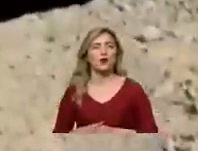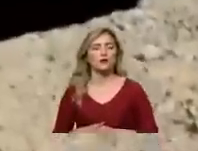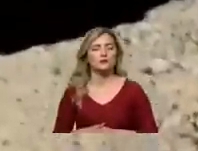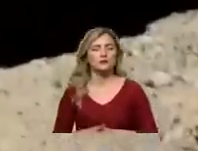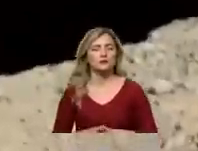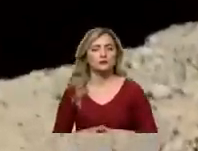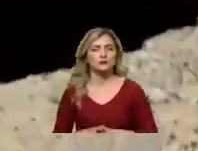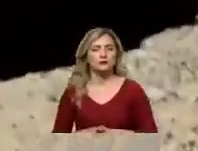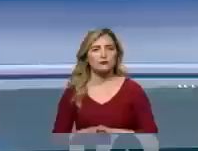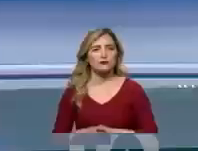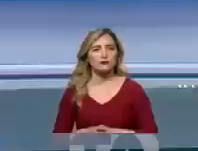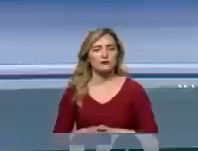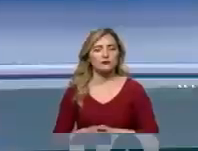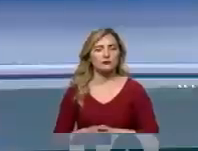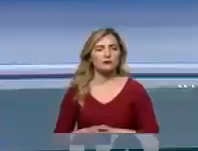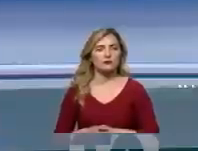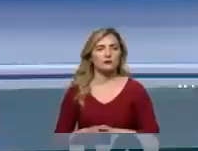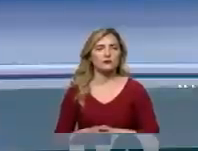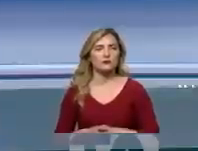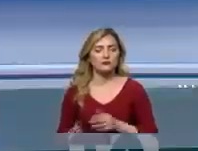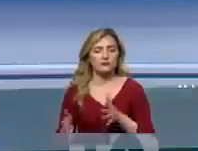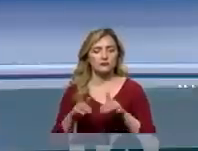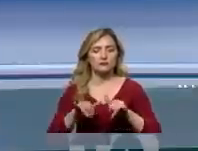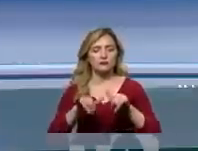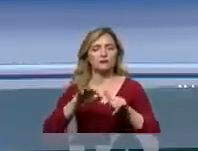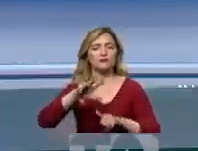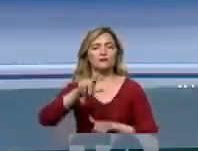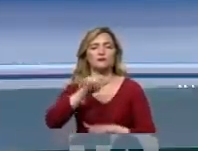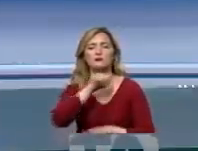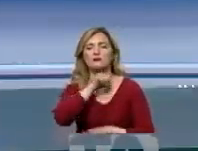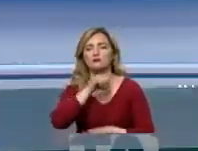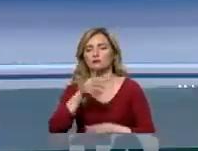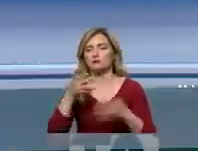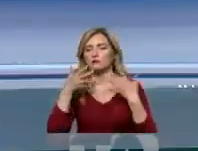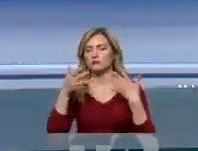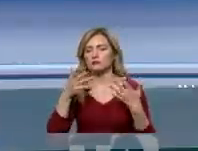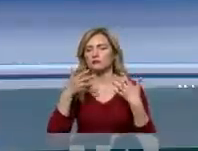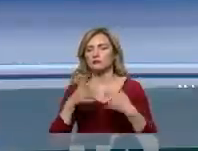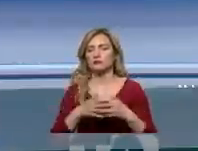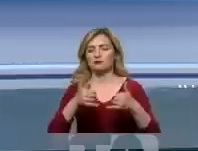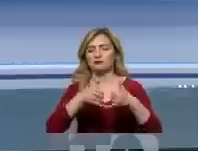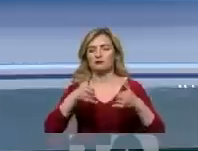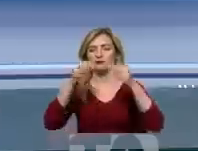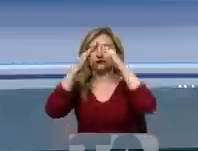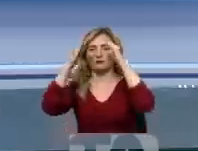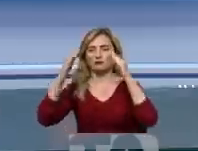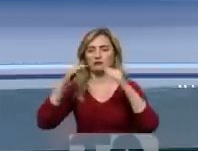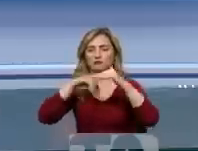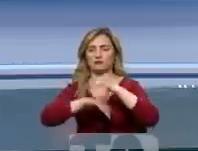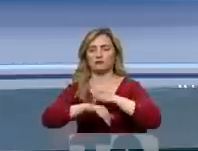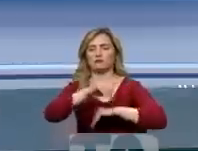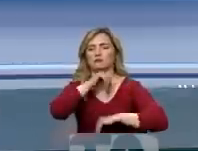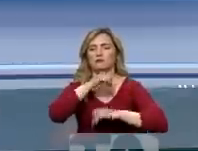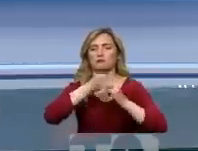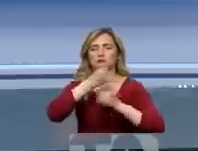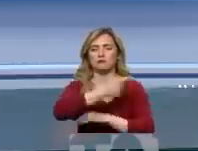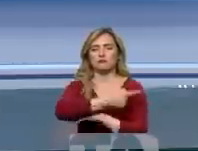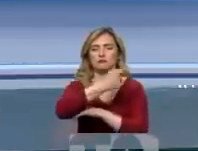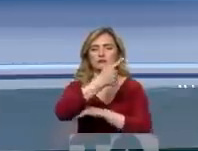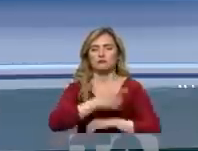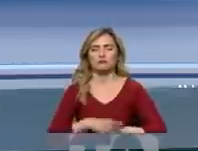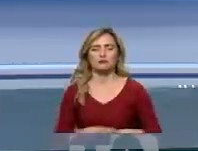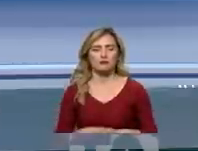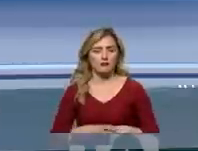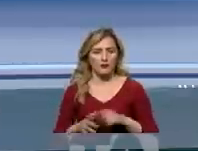Henk, 24 horas. Continúan los robos en Guayaquil. Al menos una decena de locales y viviendas han sido asaltados en los últimos días.